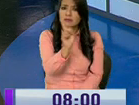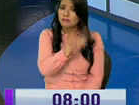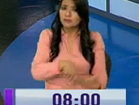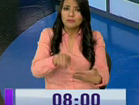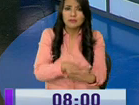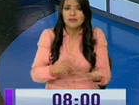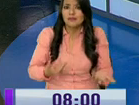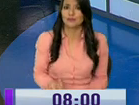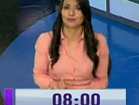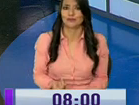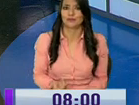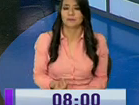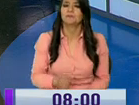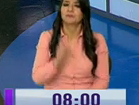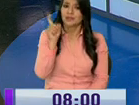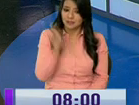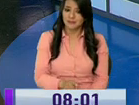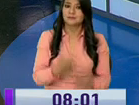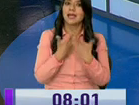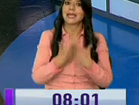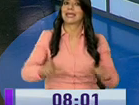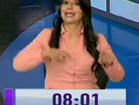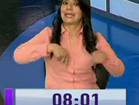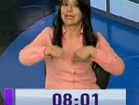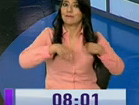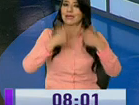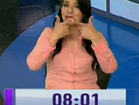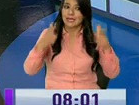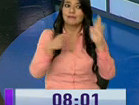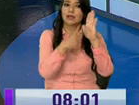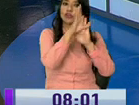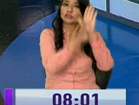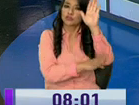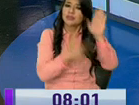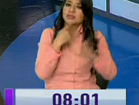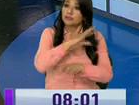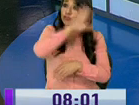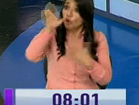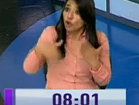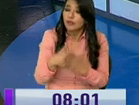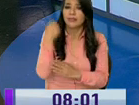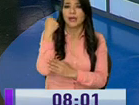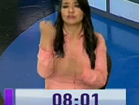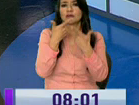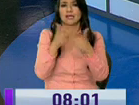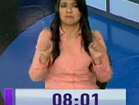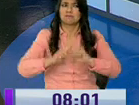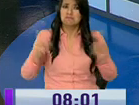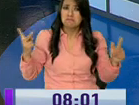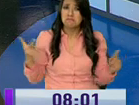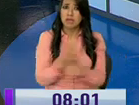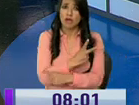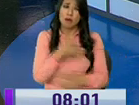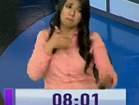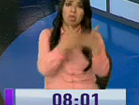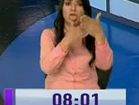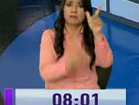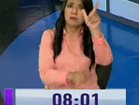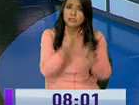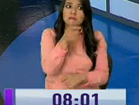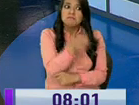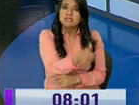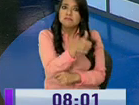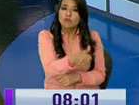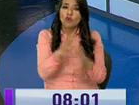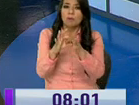Nosotros necesitamos la libre circulación en la ciudad, y mucho peor, agresiones tanto a las personas de su mismo